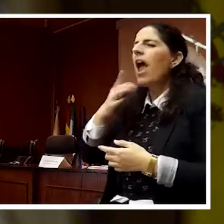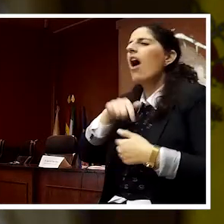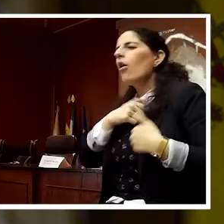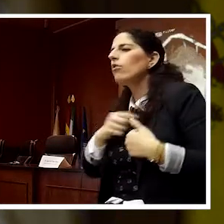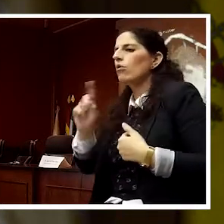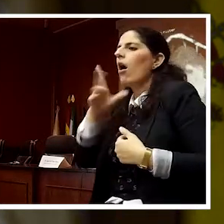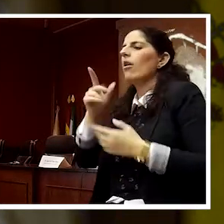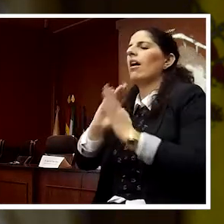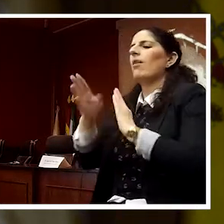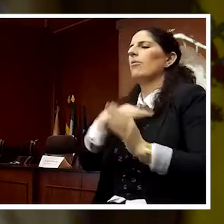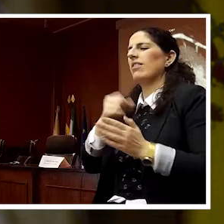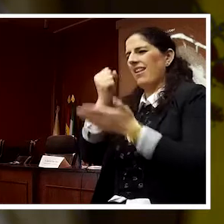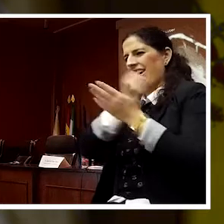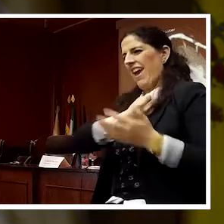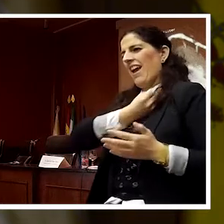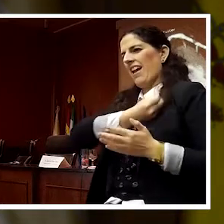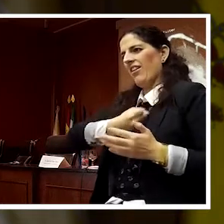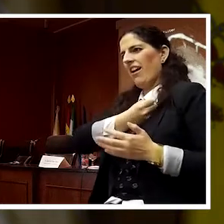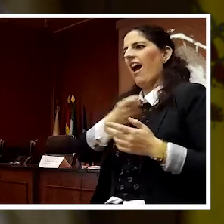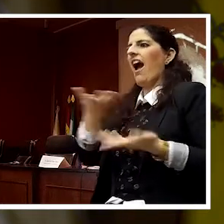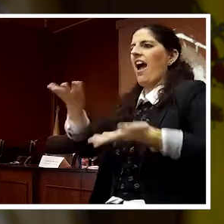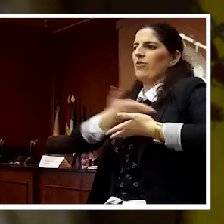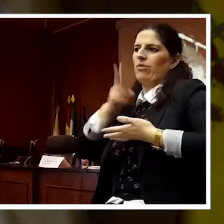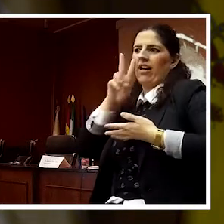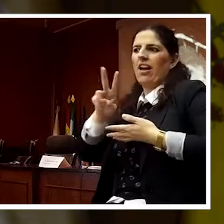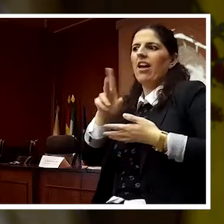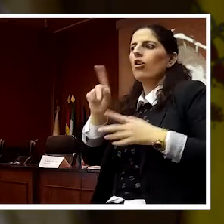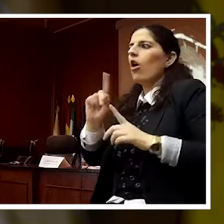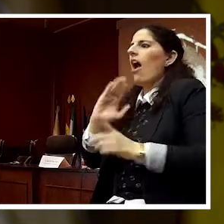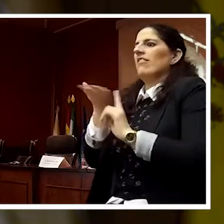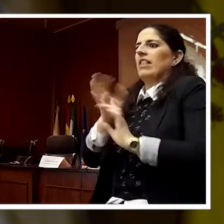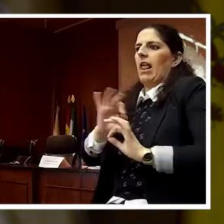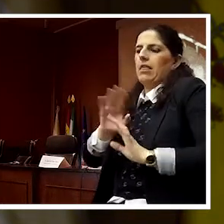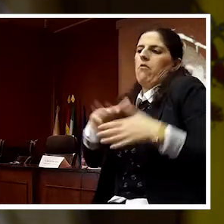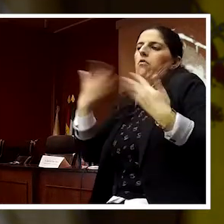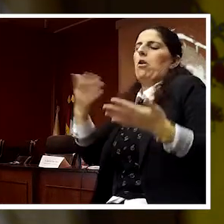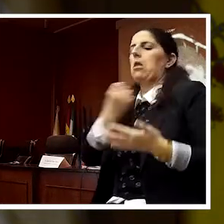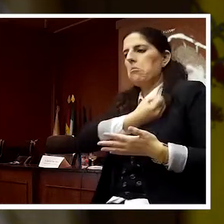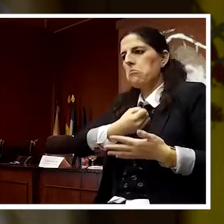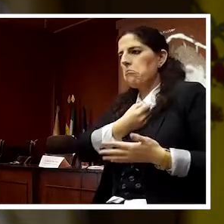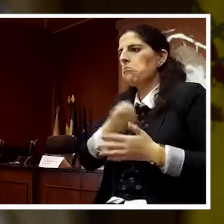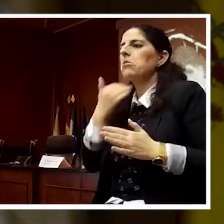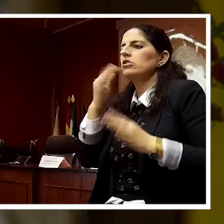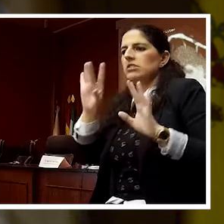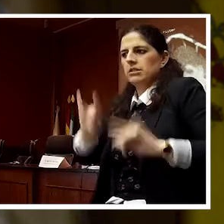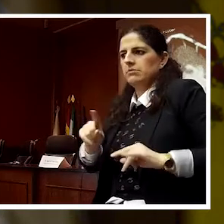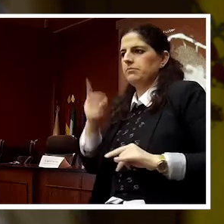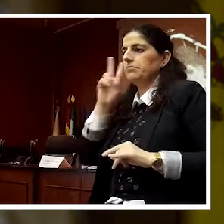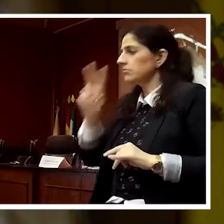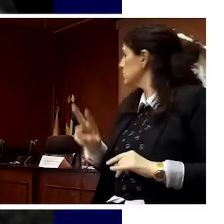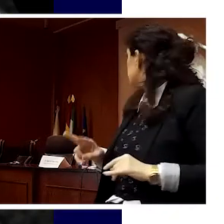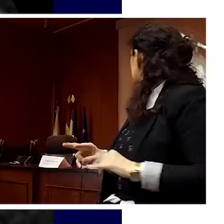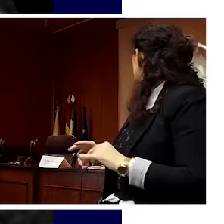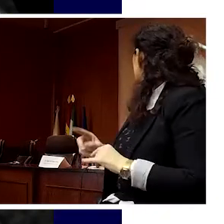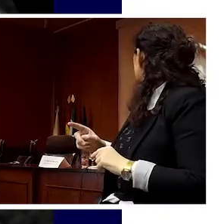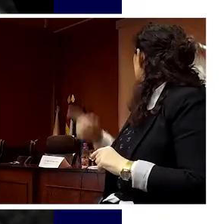de mostrarnos anatomías coronarias que evidencian un peligro, como esta lesión que podemos ver en